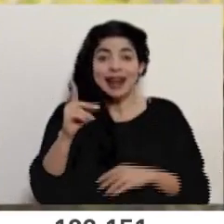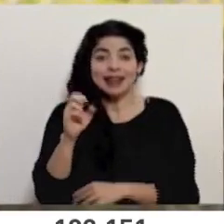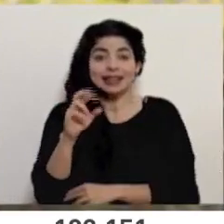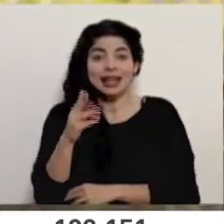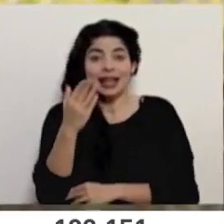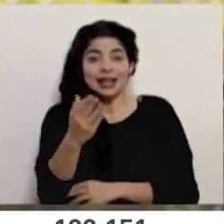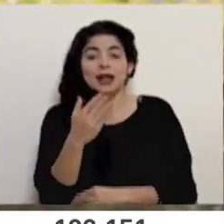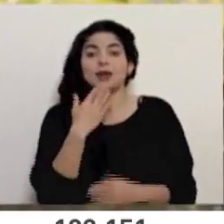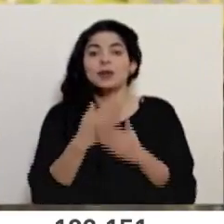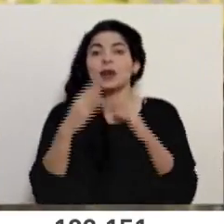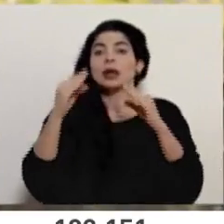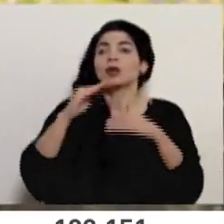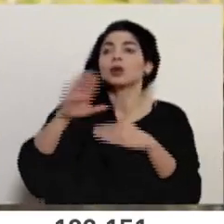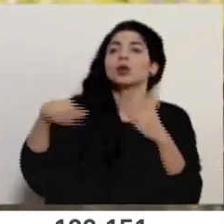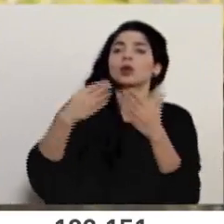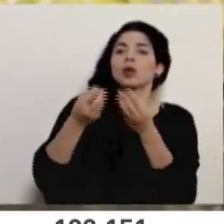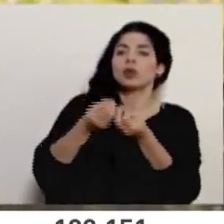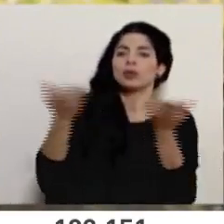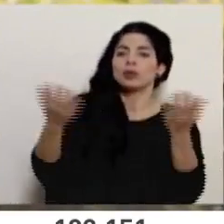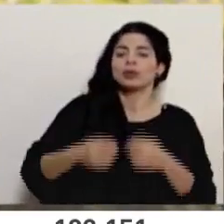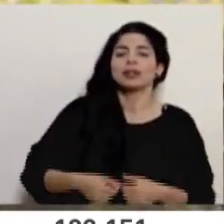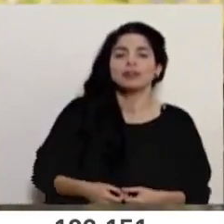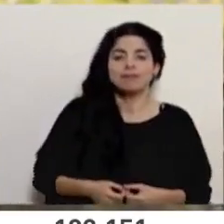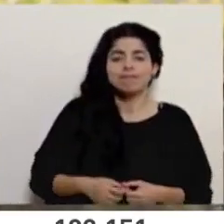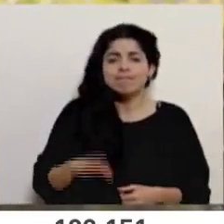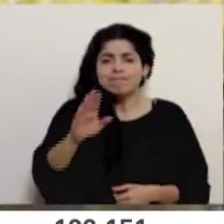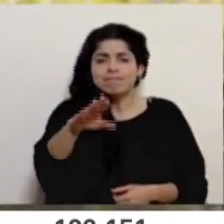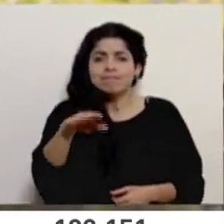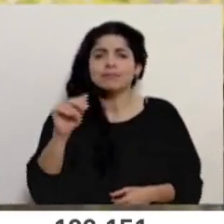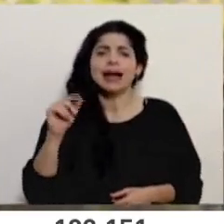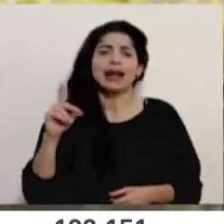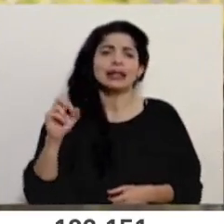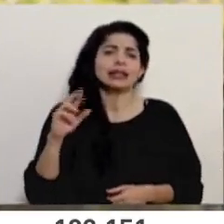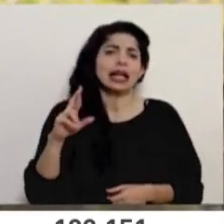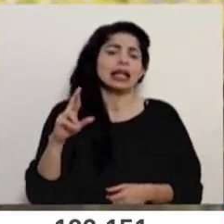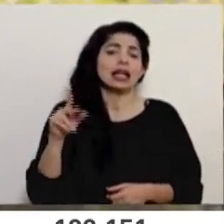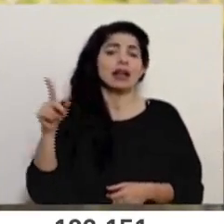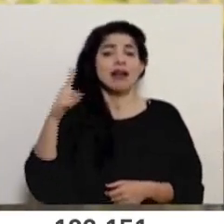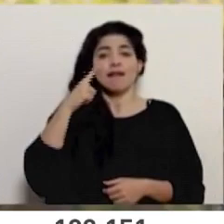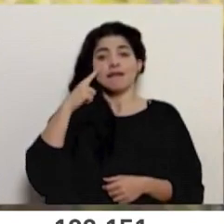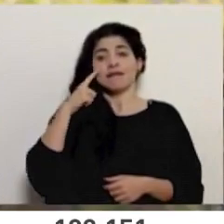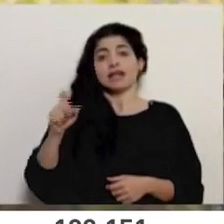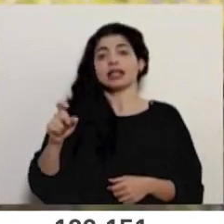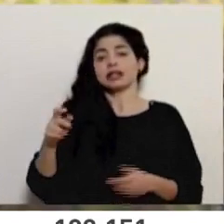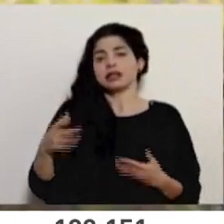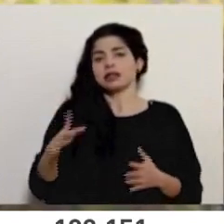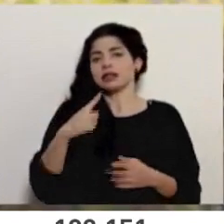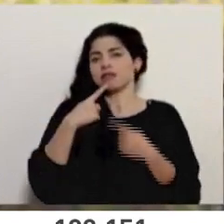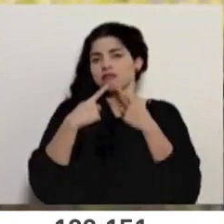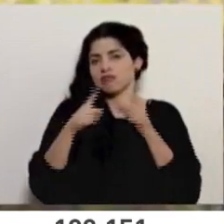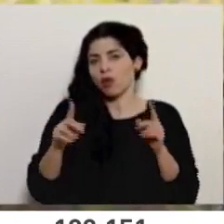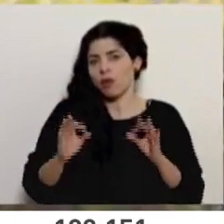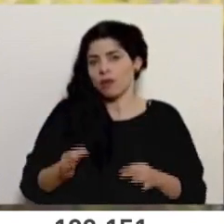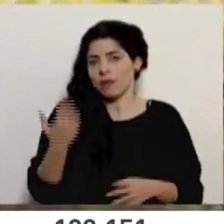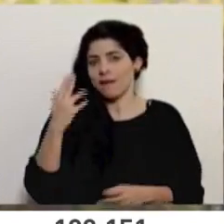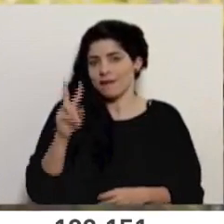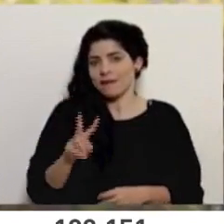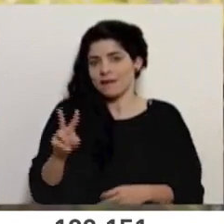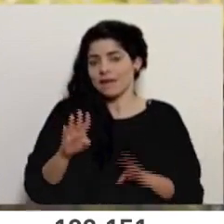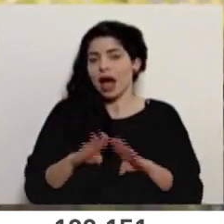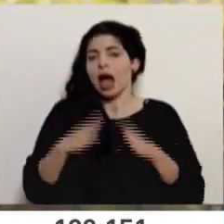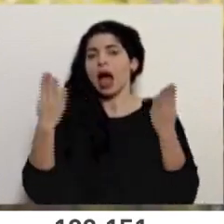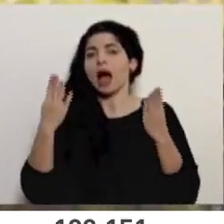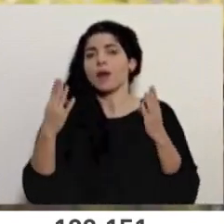buenas tardes a toda la audiencia. Don Alexander, la Fiscalía confirmó el viernes que abrió